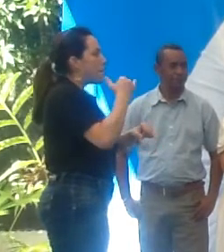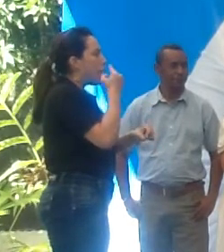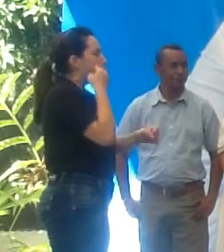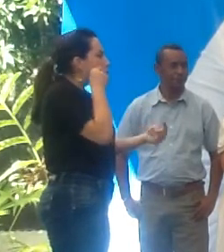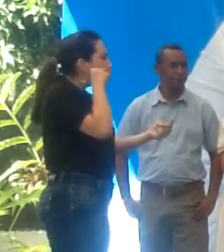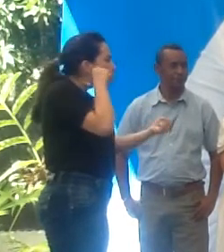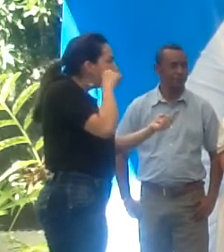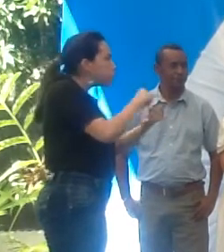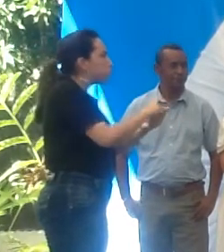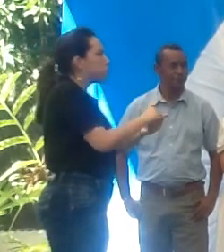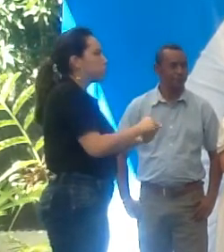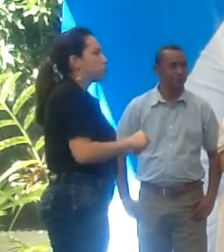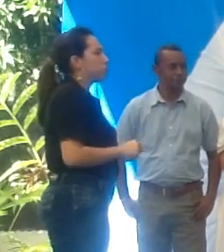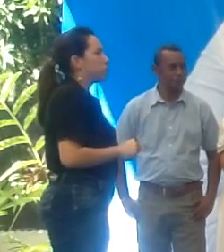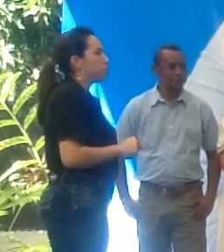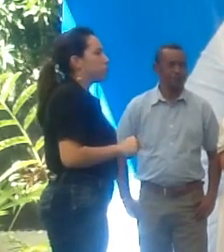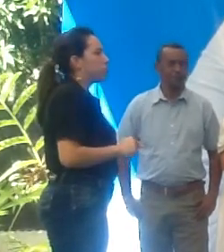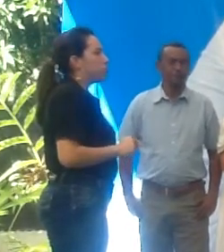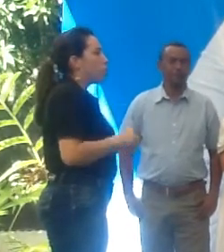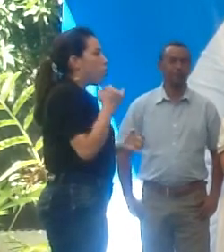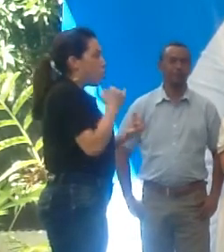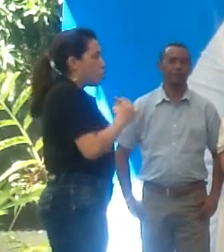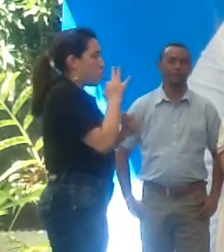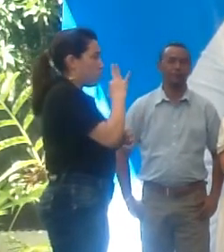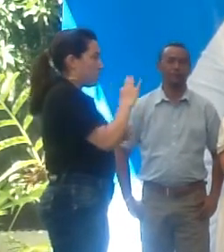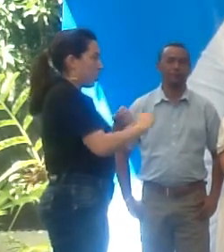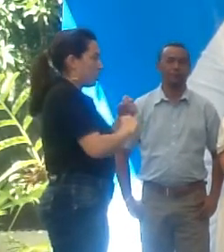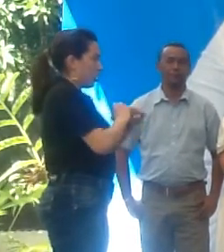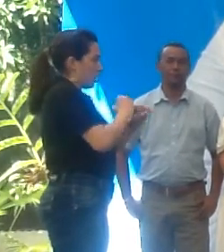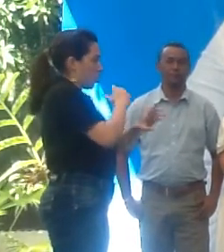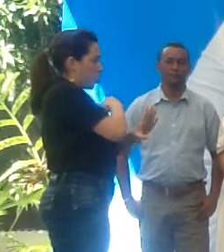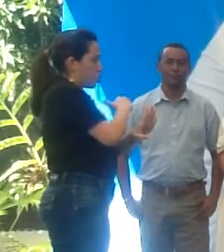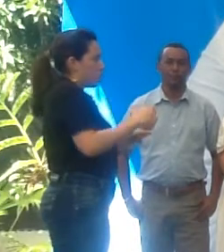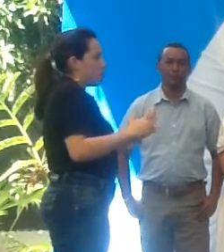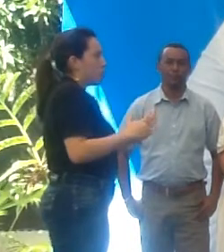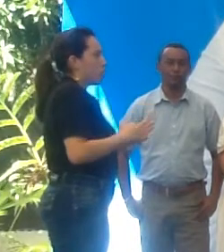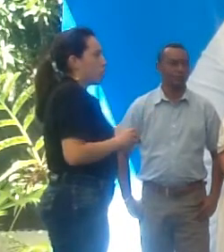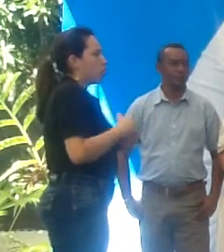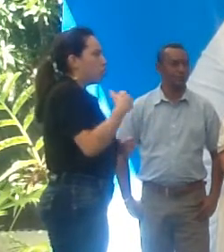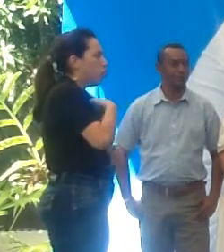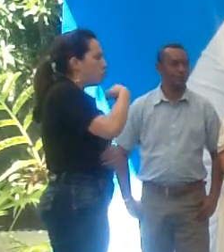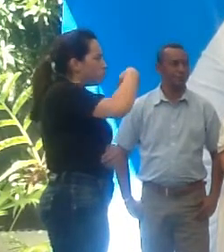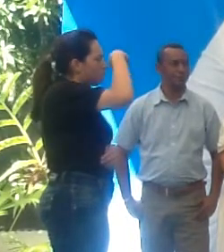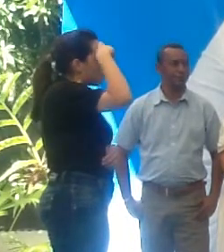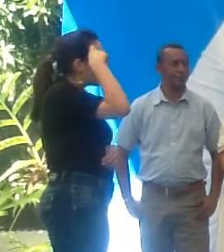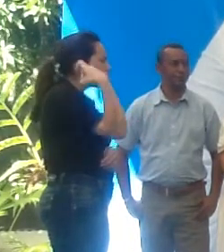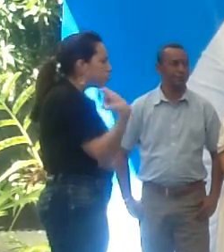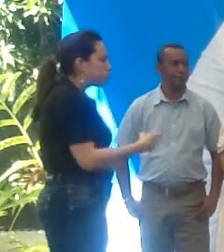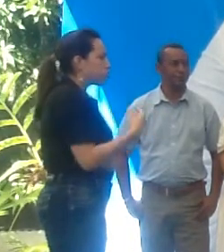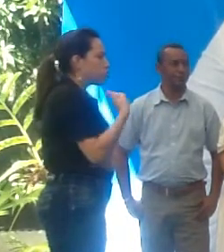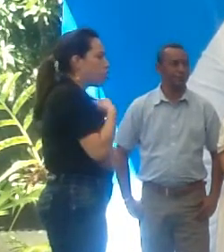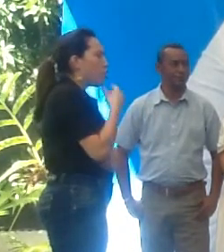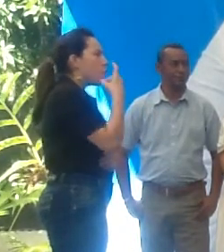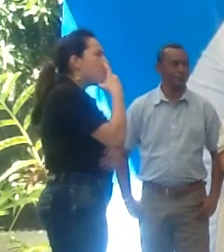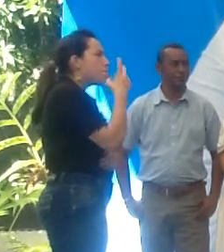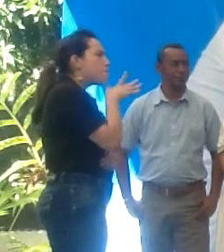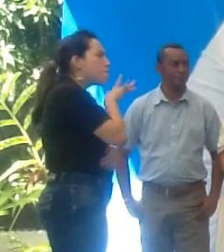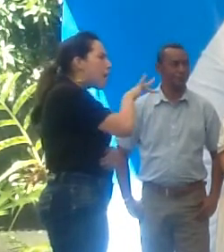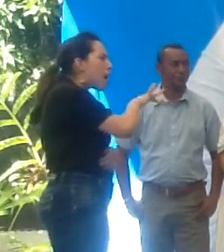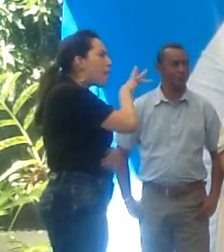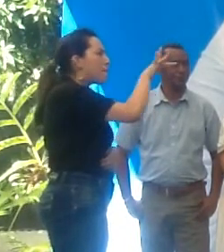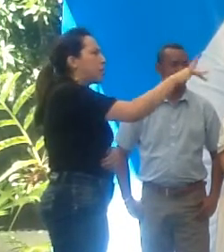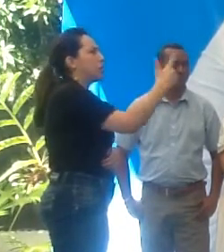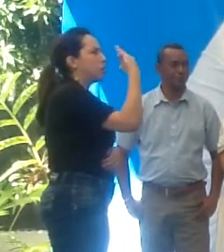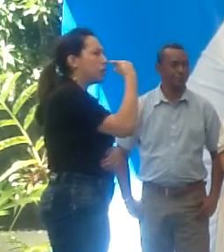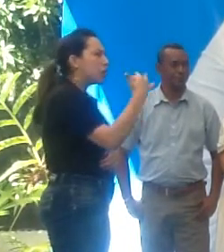dedicación, en estos últimos 3 años y medio me he dedicado a recorrerlo, así como la ciudad de